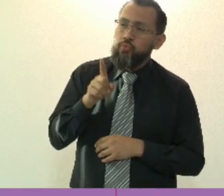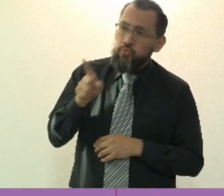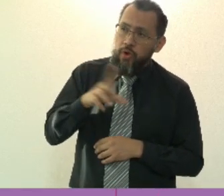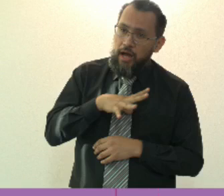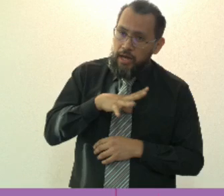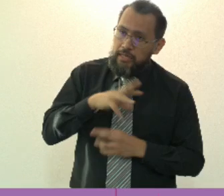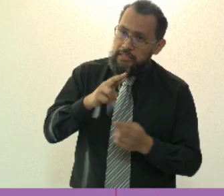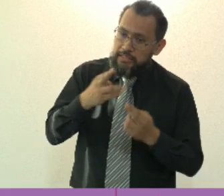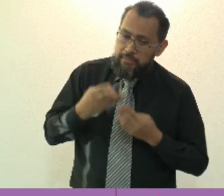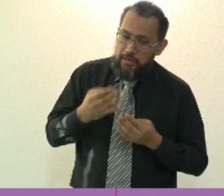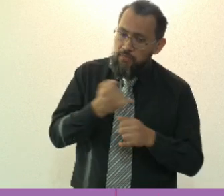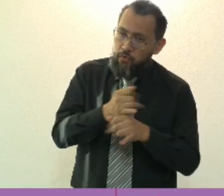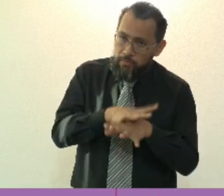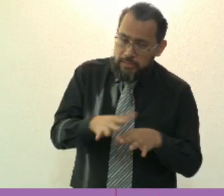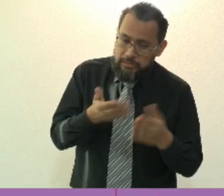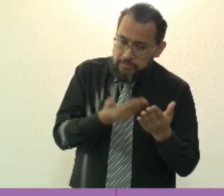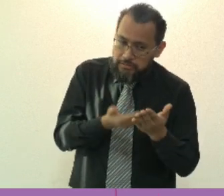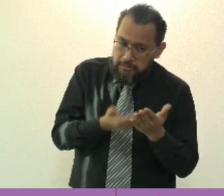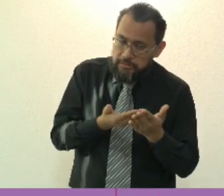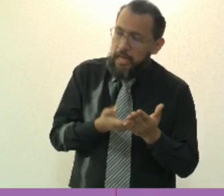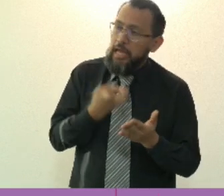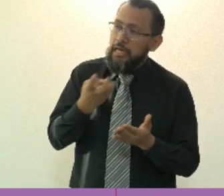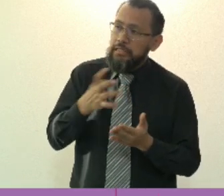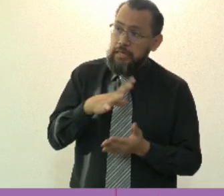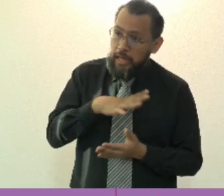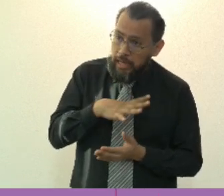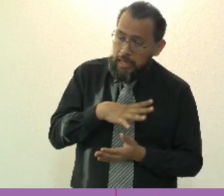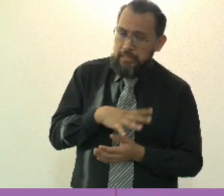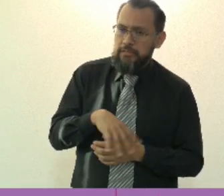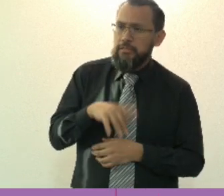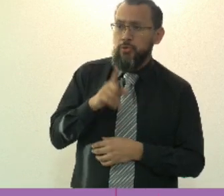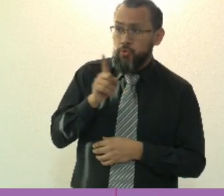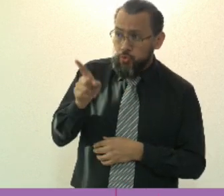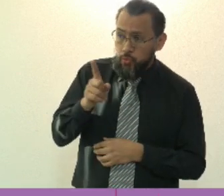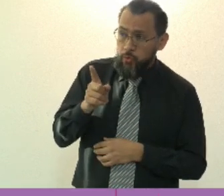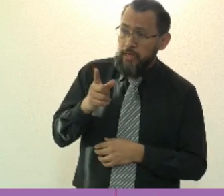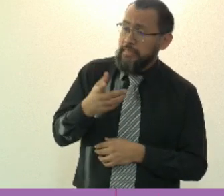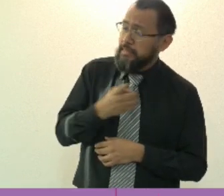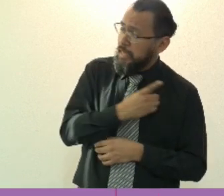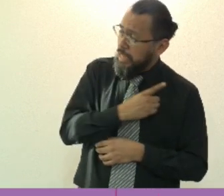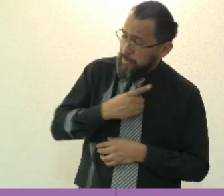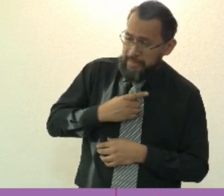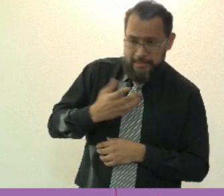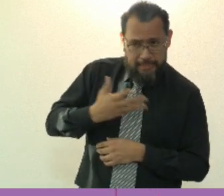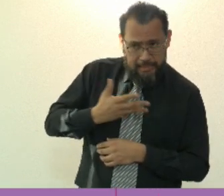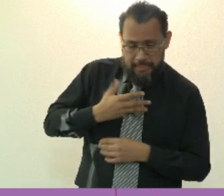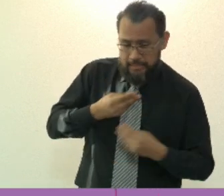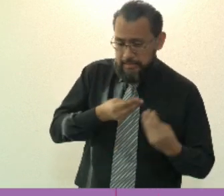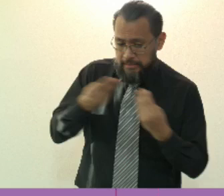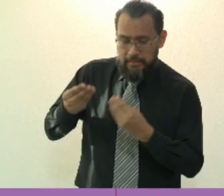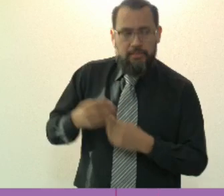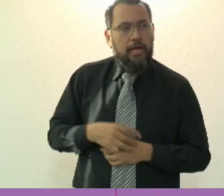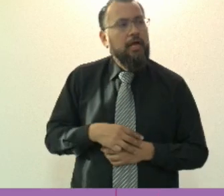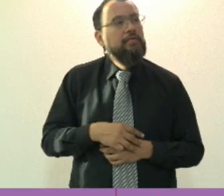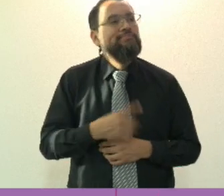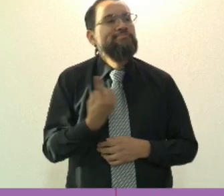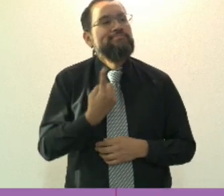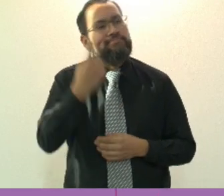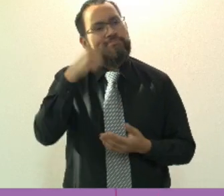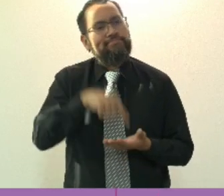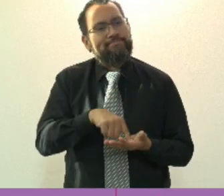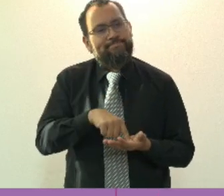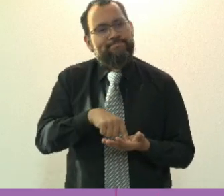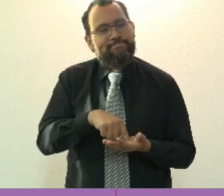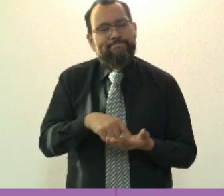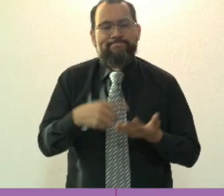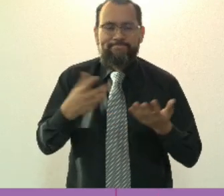tú recibiste y ahí dice que recibiste, entonces si tú lo recibiste, lo tienes que tener. ¿Y qué crees? Que